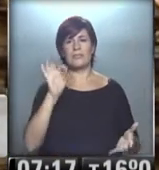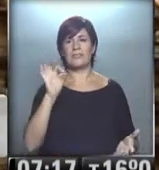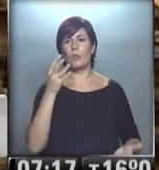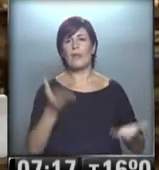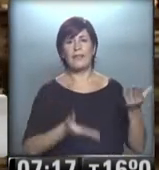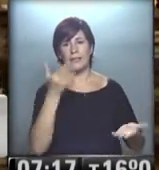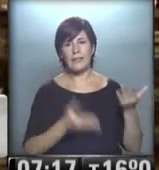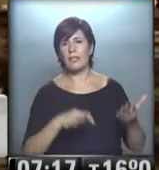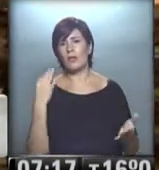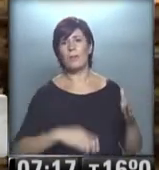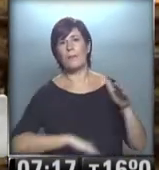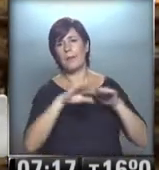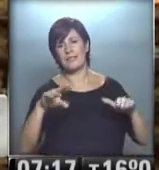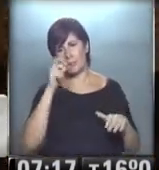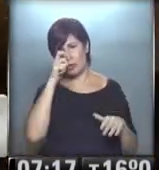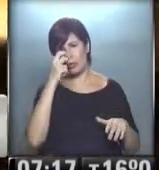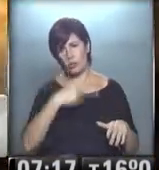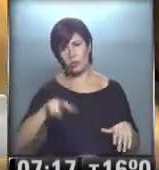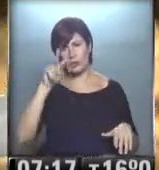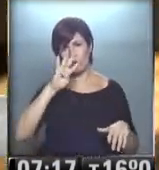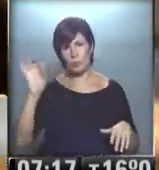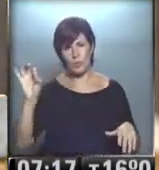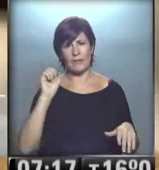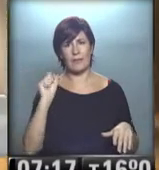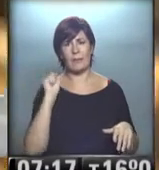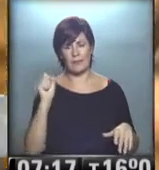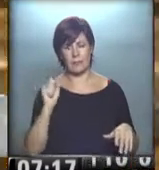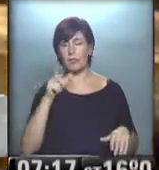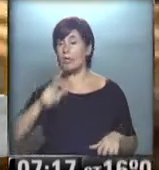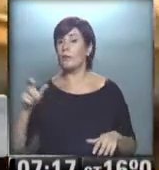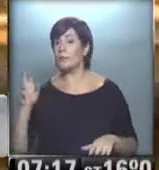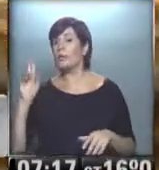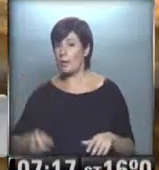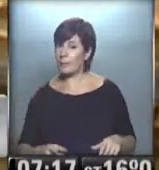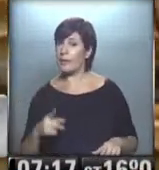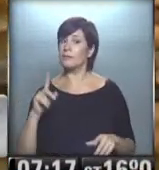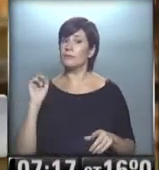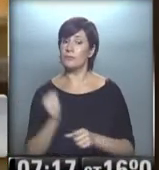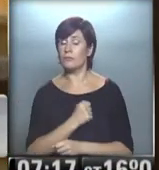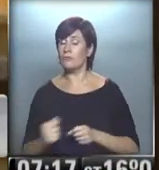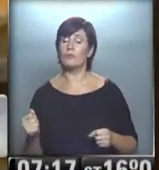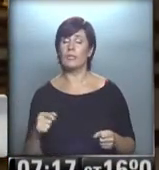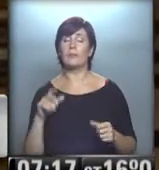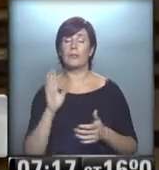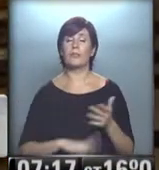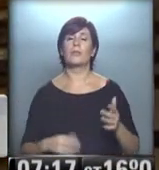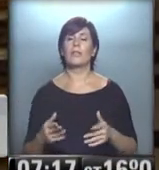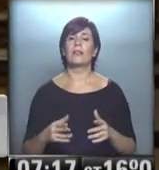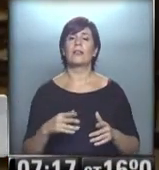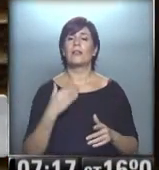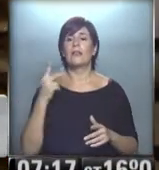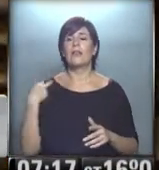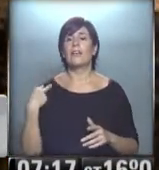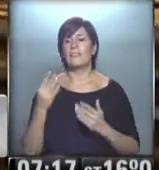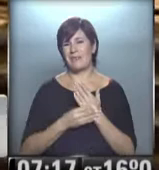valor máximo de 240 pesos. De esta manera, los panaderos confirmaron los dichos que compartíamos ayer por la mañana del jefe de